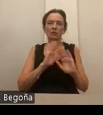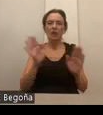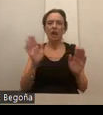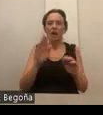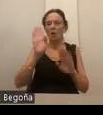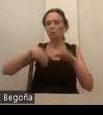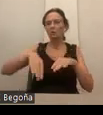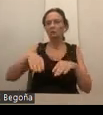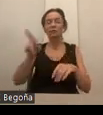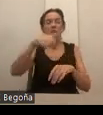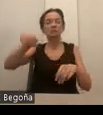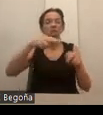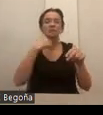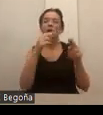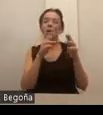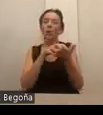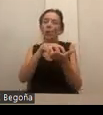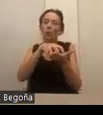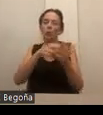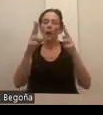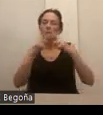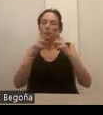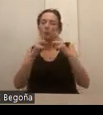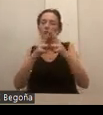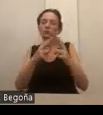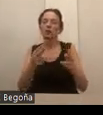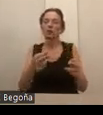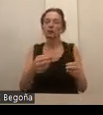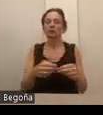tenéis alguna pregunta. Voy por aquí un par.